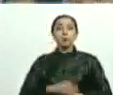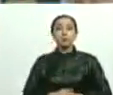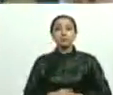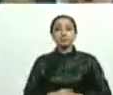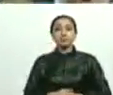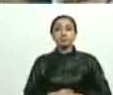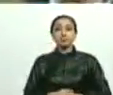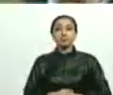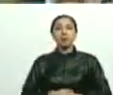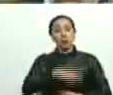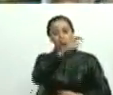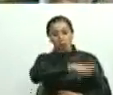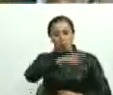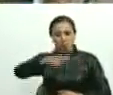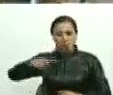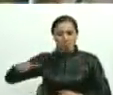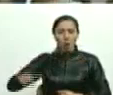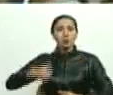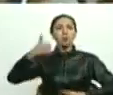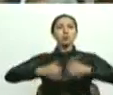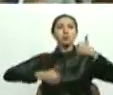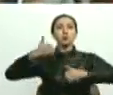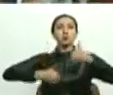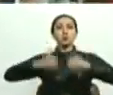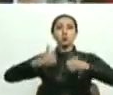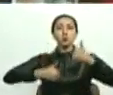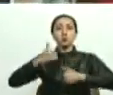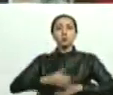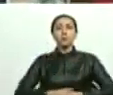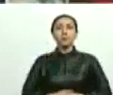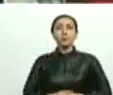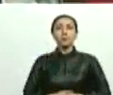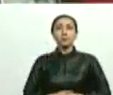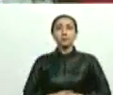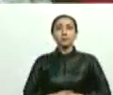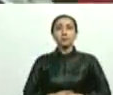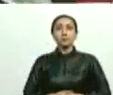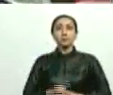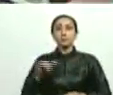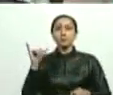y las precandidatas. No faltó ninguno.